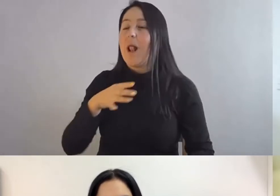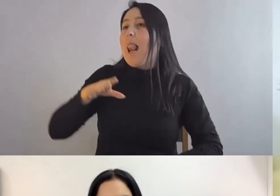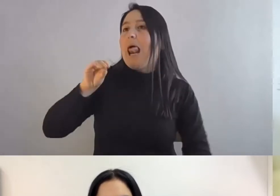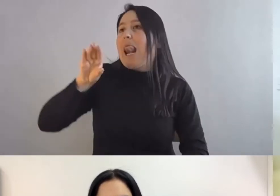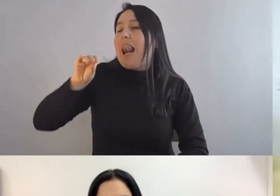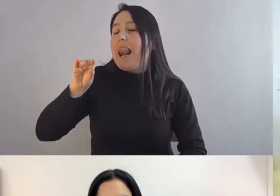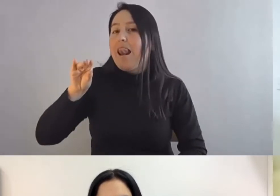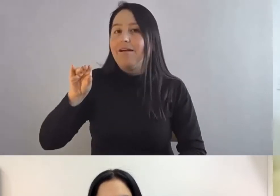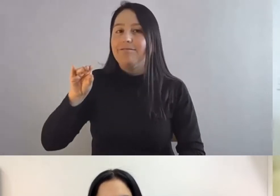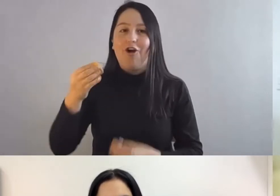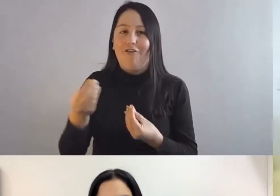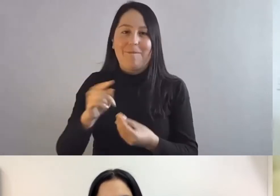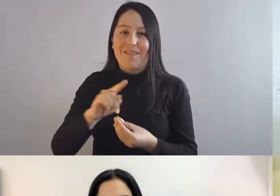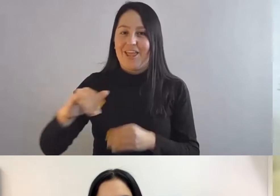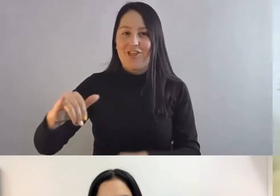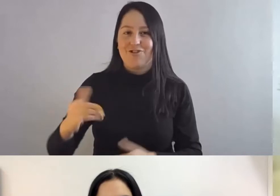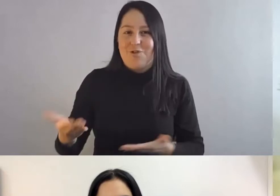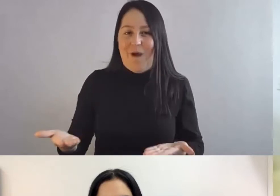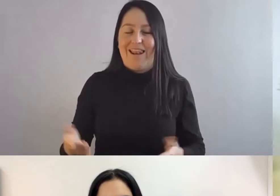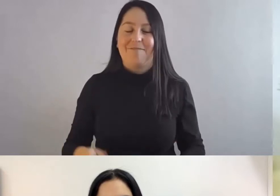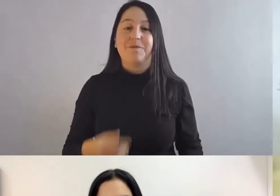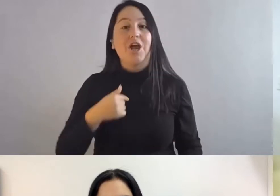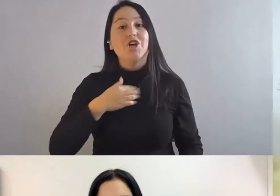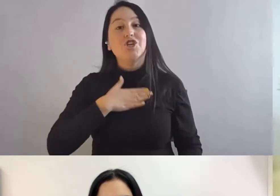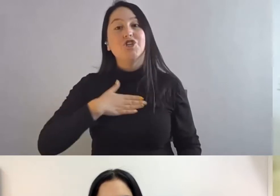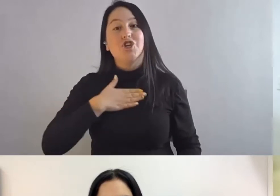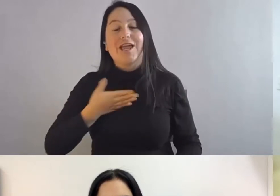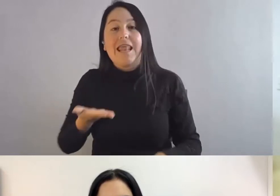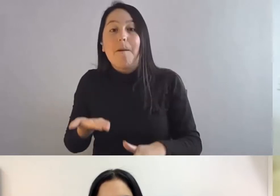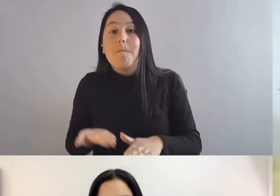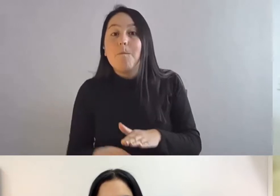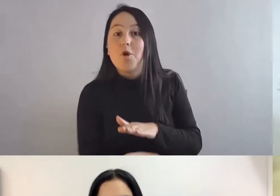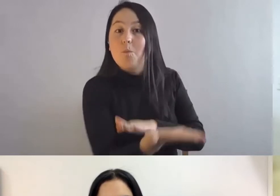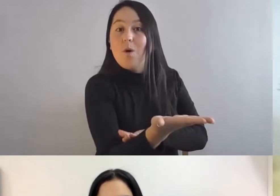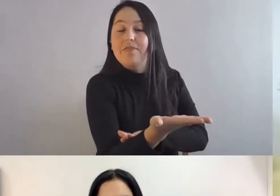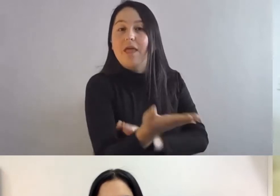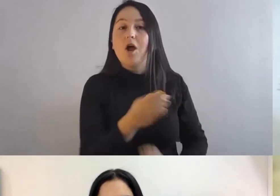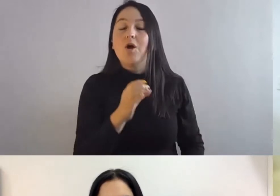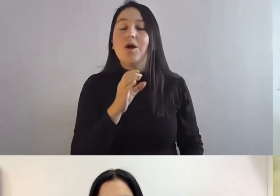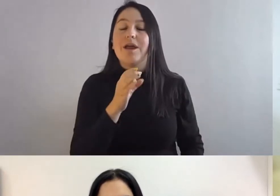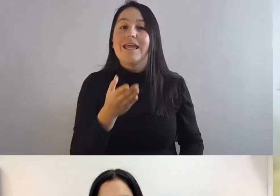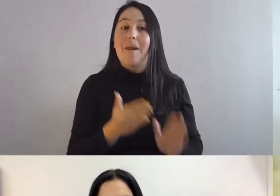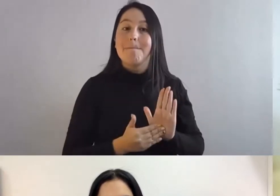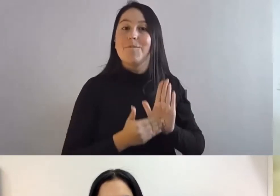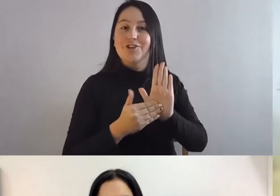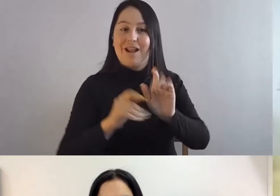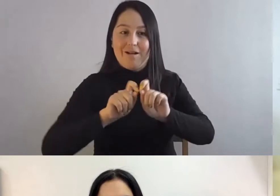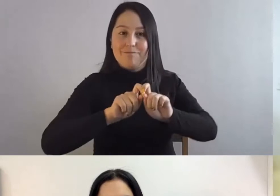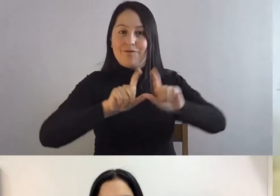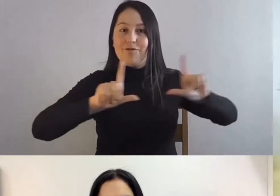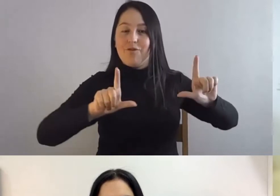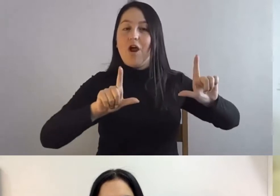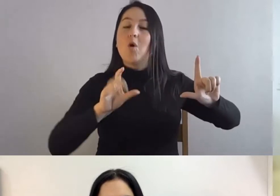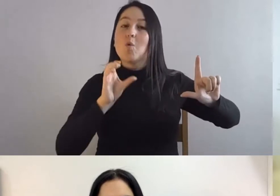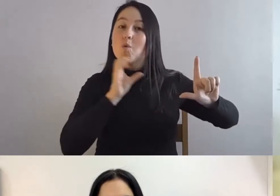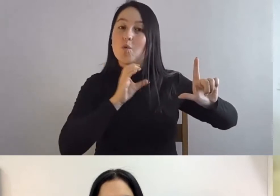Quería hacer una propuesta y es mostrar al tiro la lámina del curso para poder contar, porque hay algunas preguntas